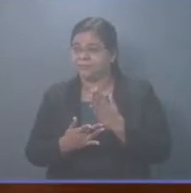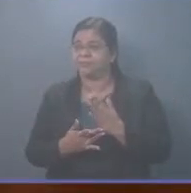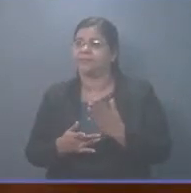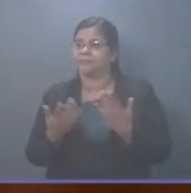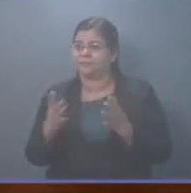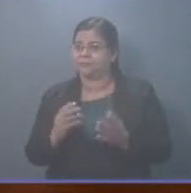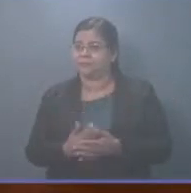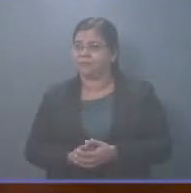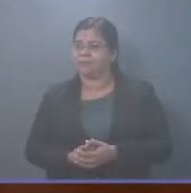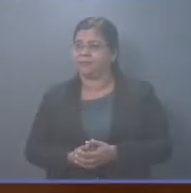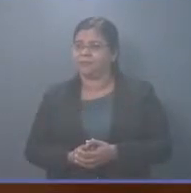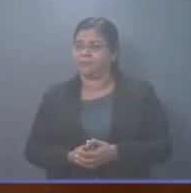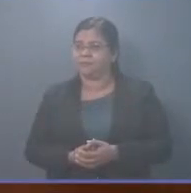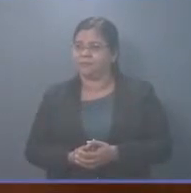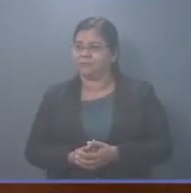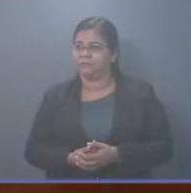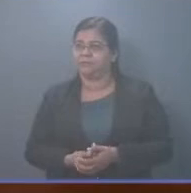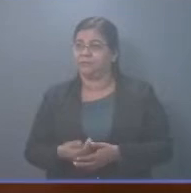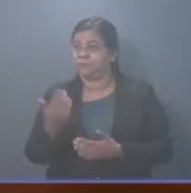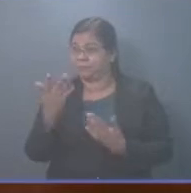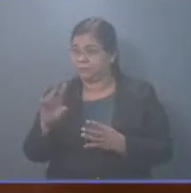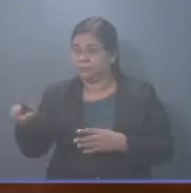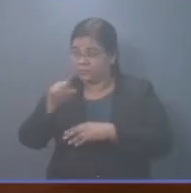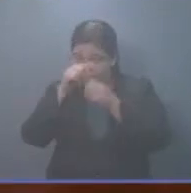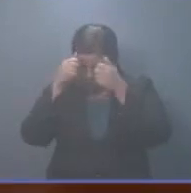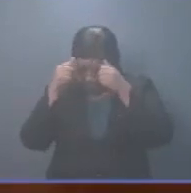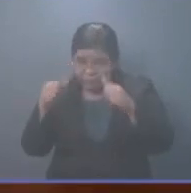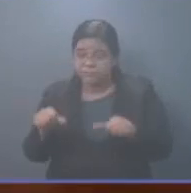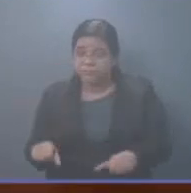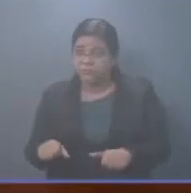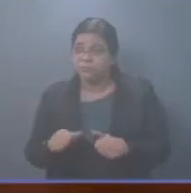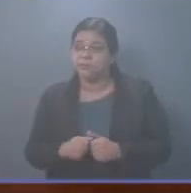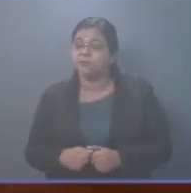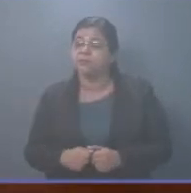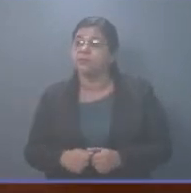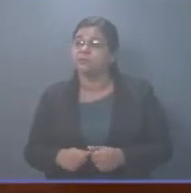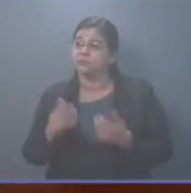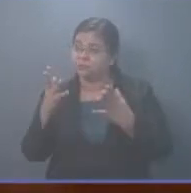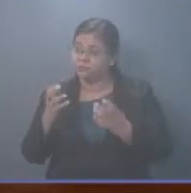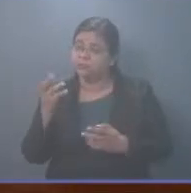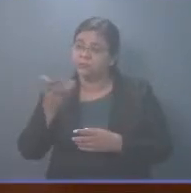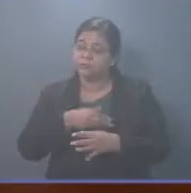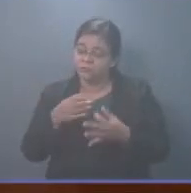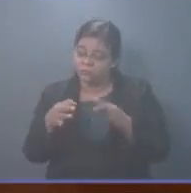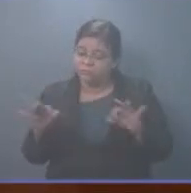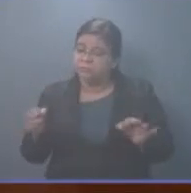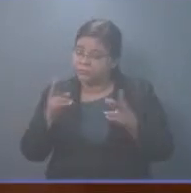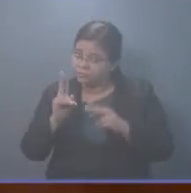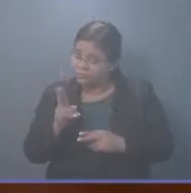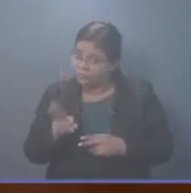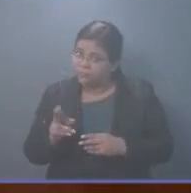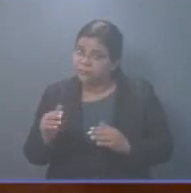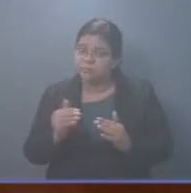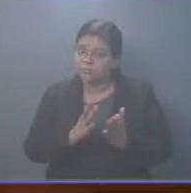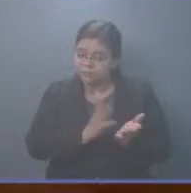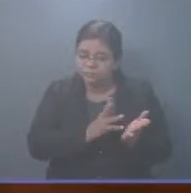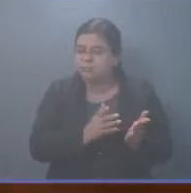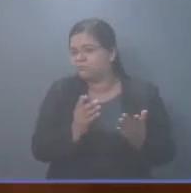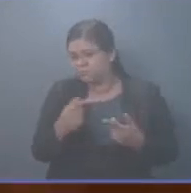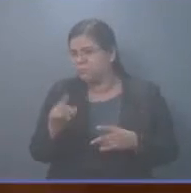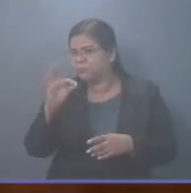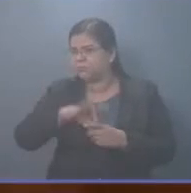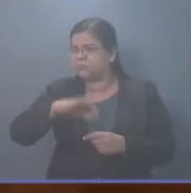claro. Entonces, los que estén de acuerdo con mantener la redacción original, favor emitir su voto.